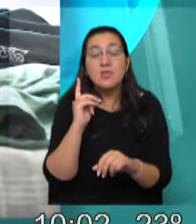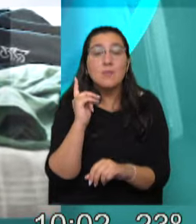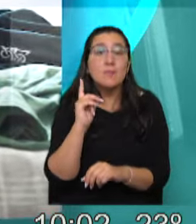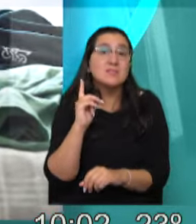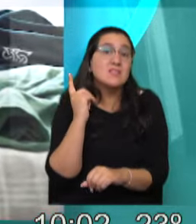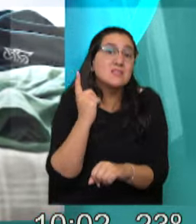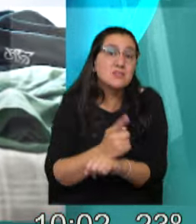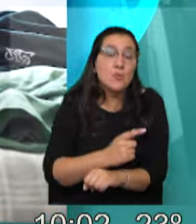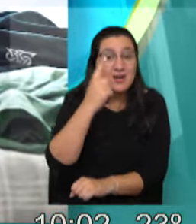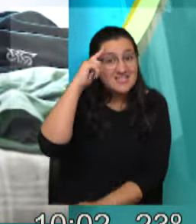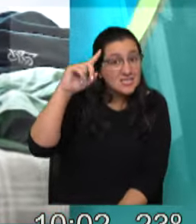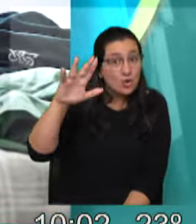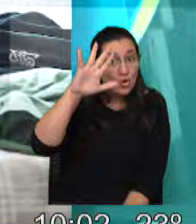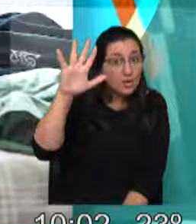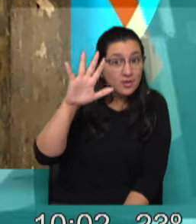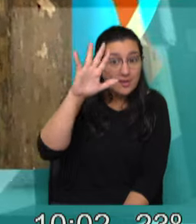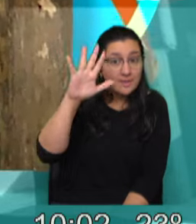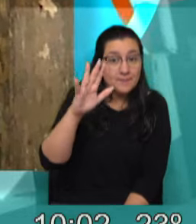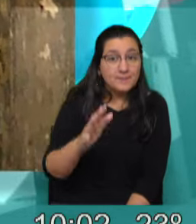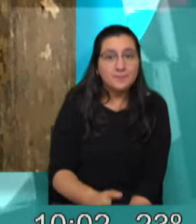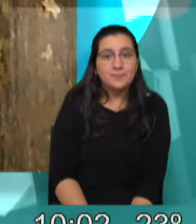Psicología.